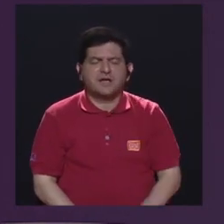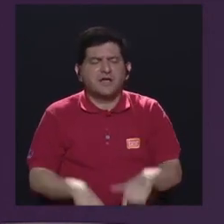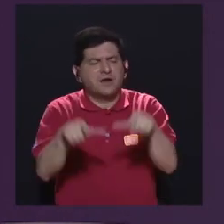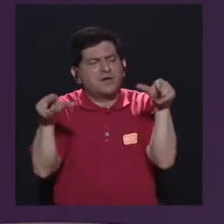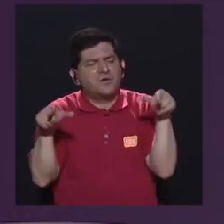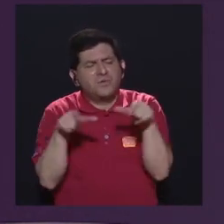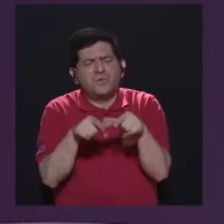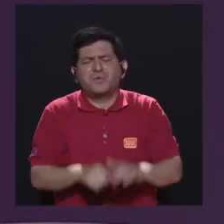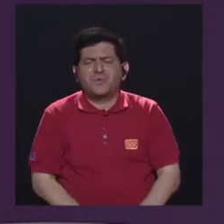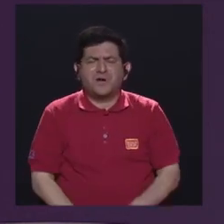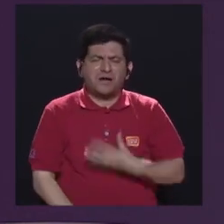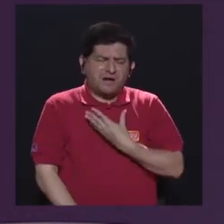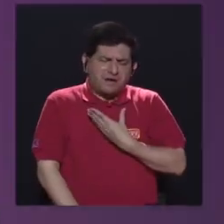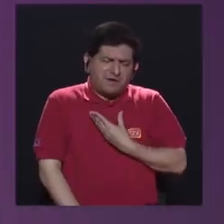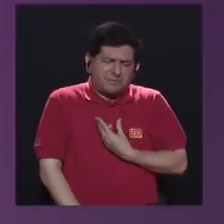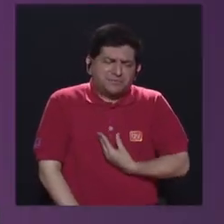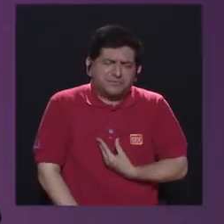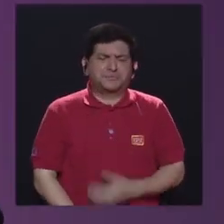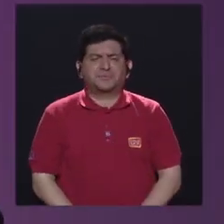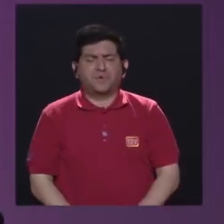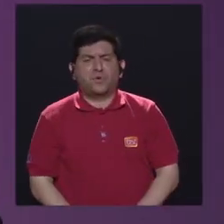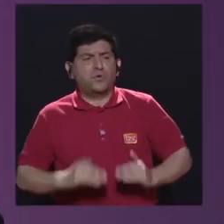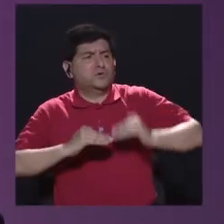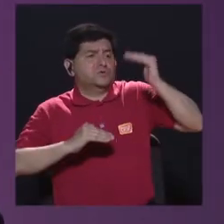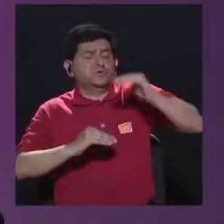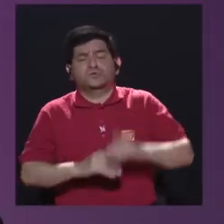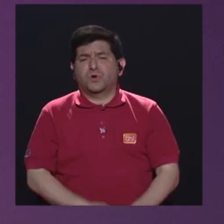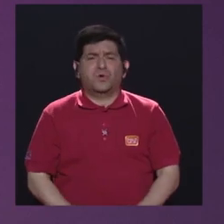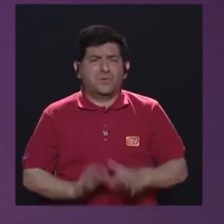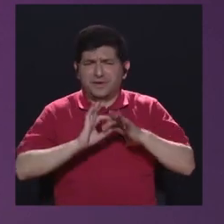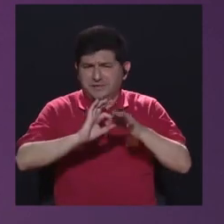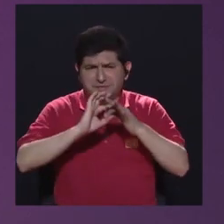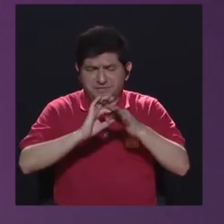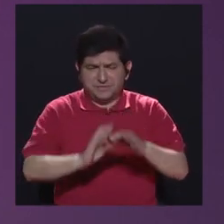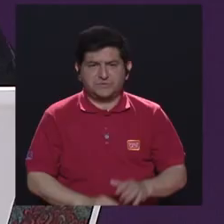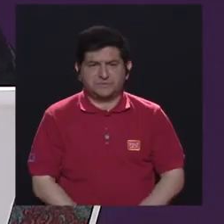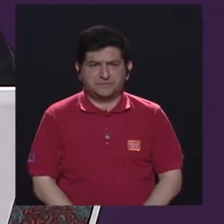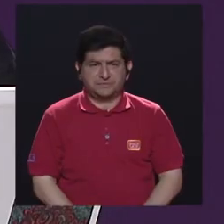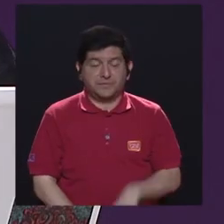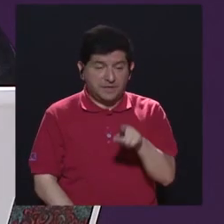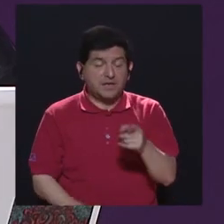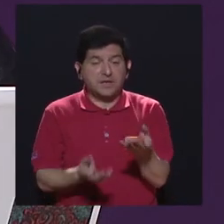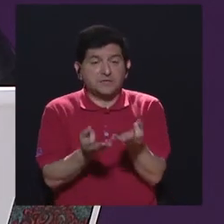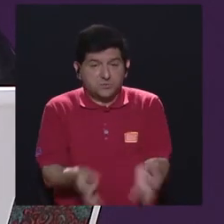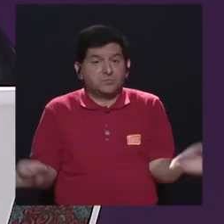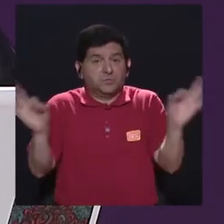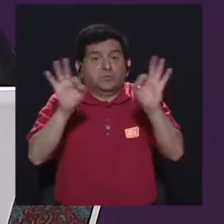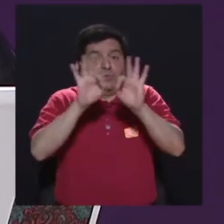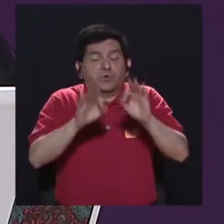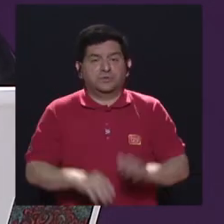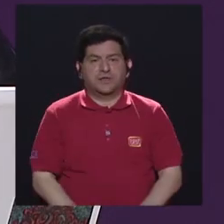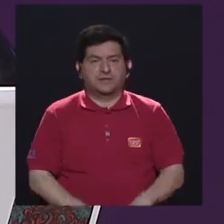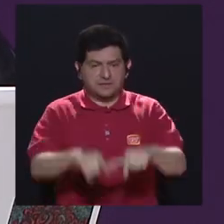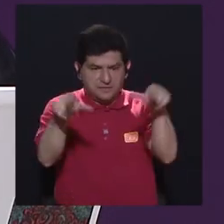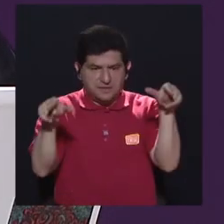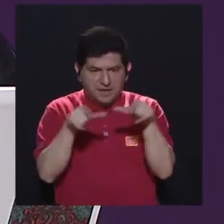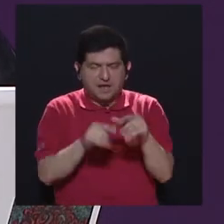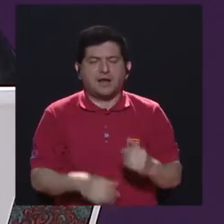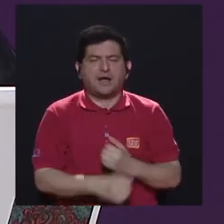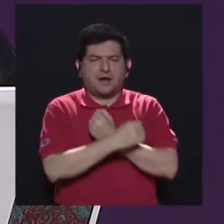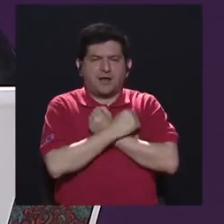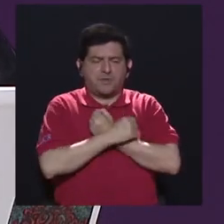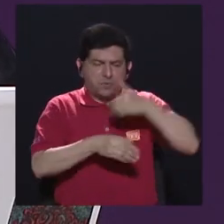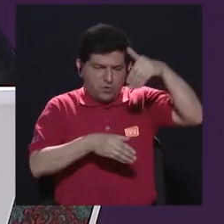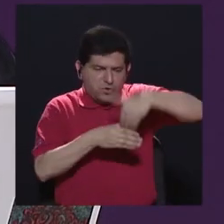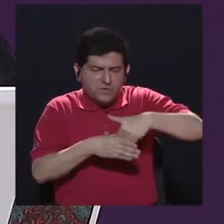sufrido, claro. o hipersexualizado. Que el cliente también. Siempre va a ser el enemigo. Uh-huh. Eso es algo importante, ¿verdad? Como el lugar del amor dentro del